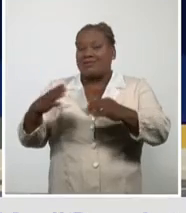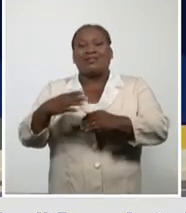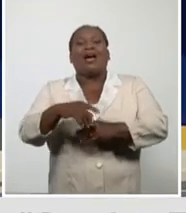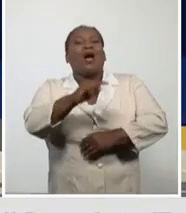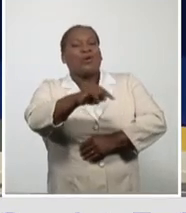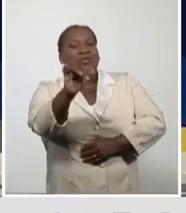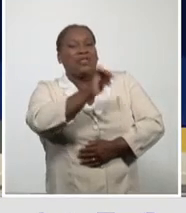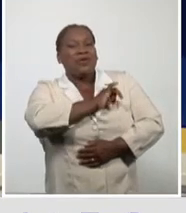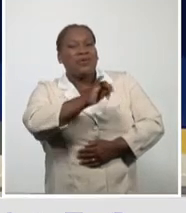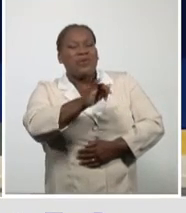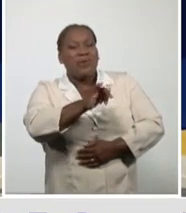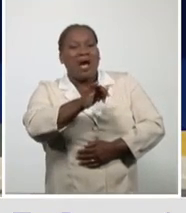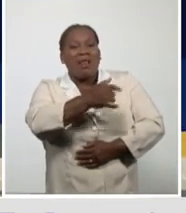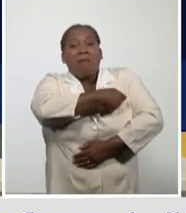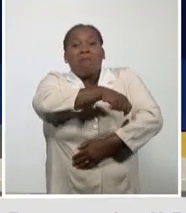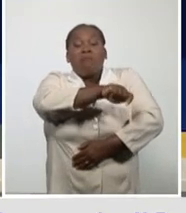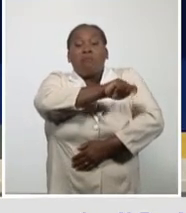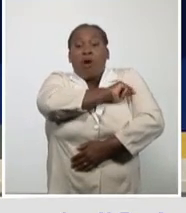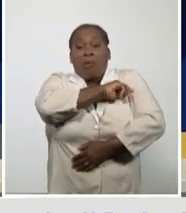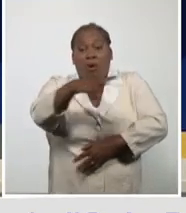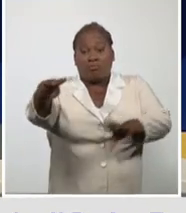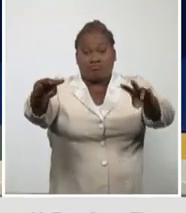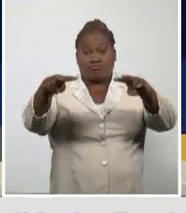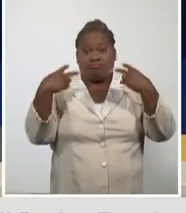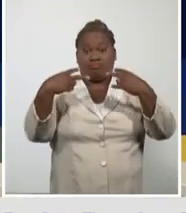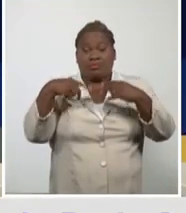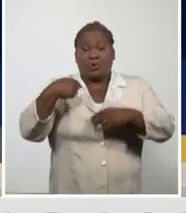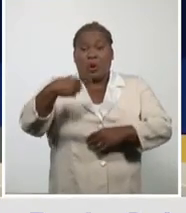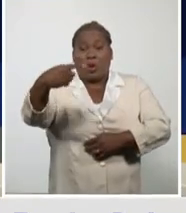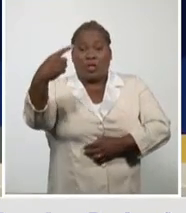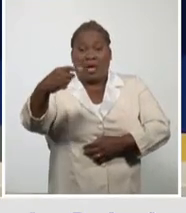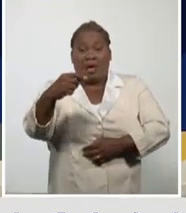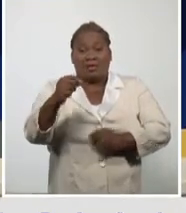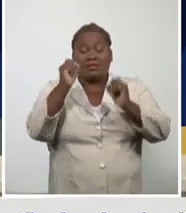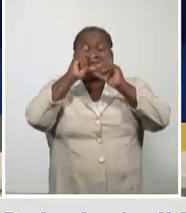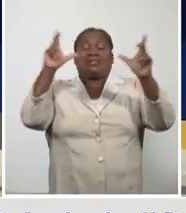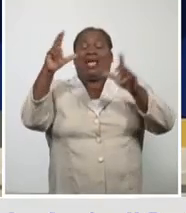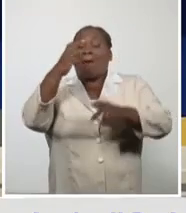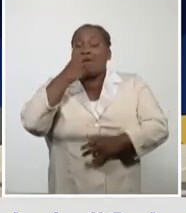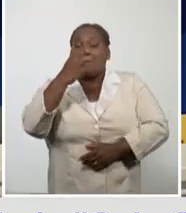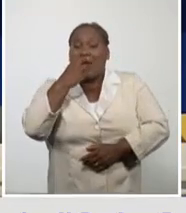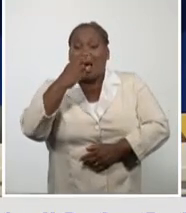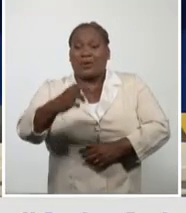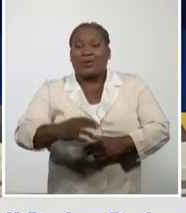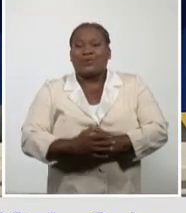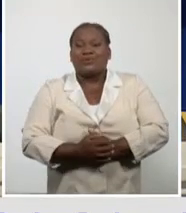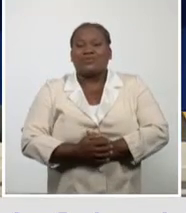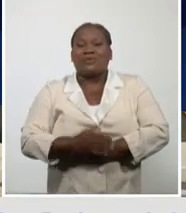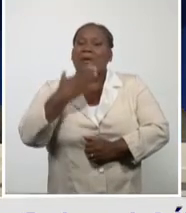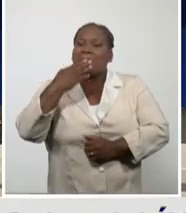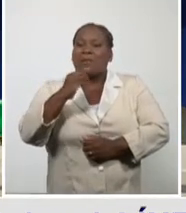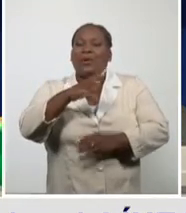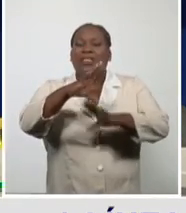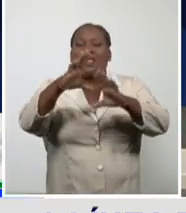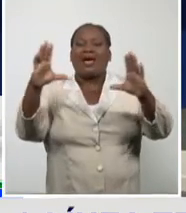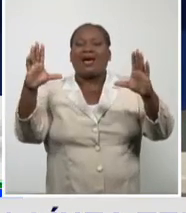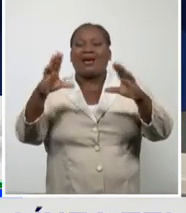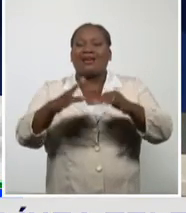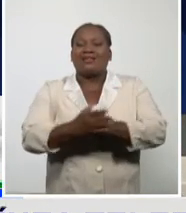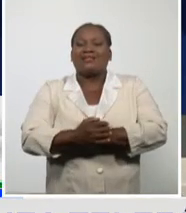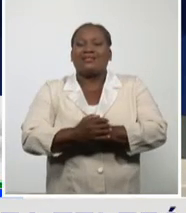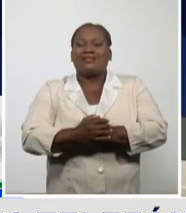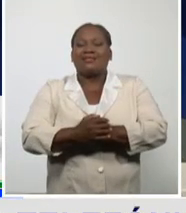población que se levanta temprano para darnos seguimiento a la información que brindamos. Muy buenos días. Bueno,